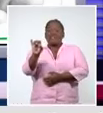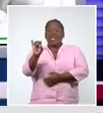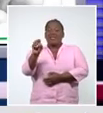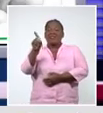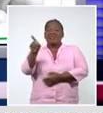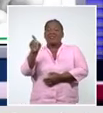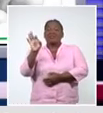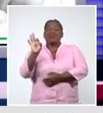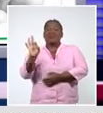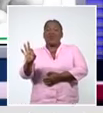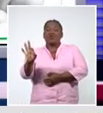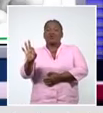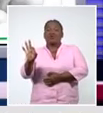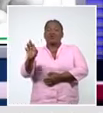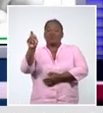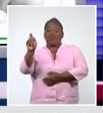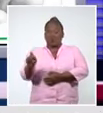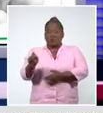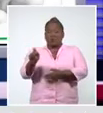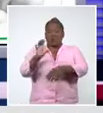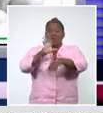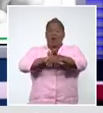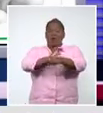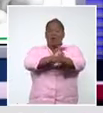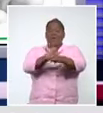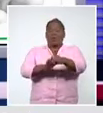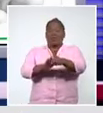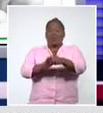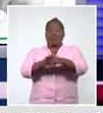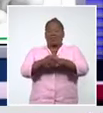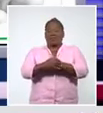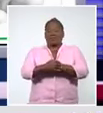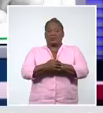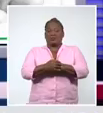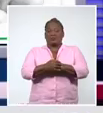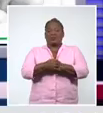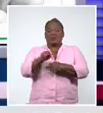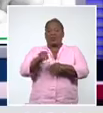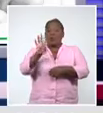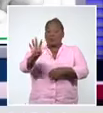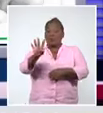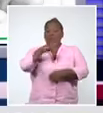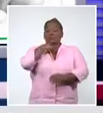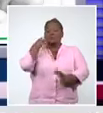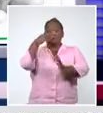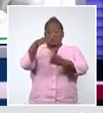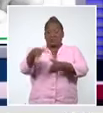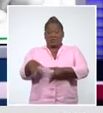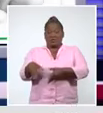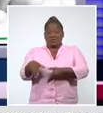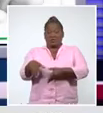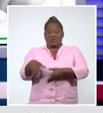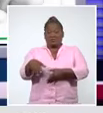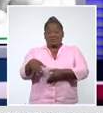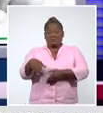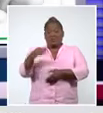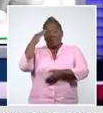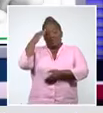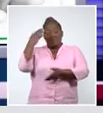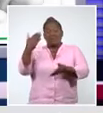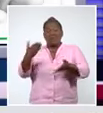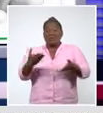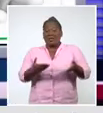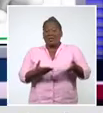618 casos positivos a la COVID-19 con 4 fallecidos. Doy la bienvenida porque se incorpora ahora